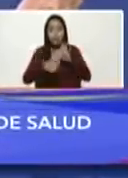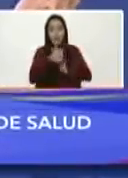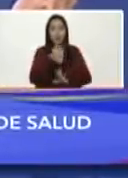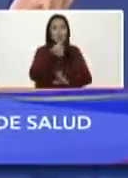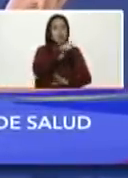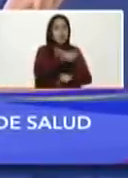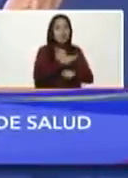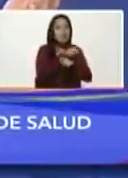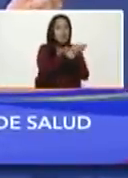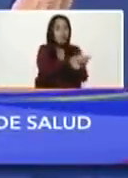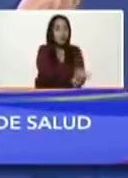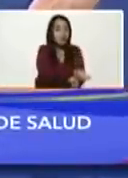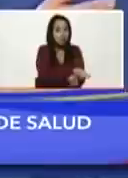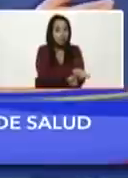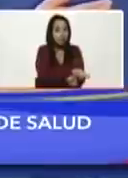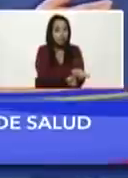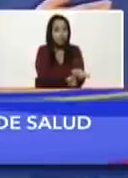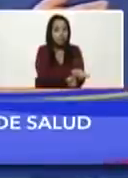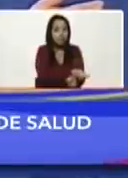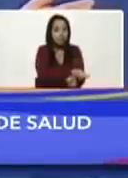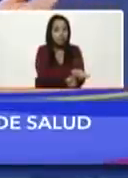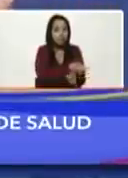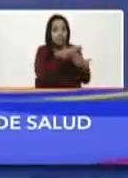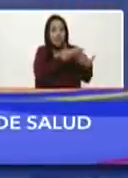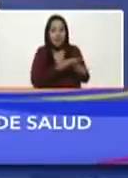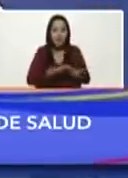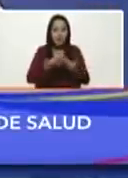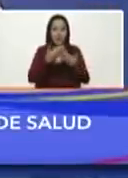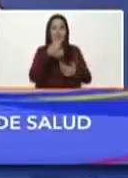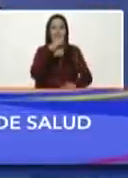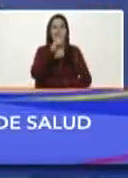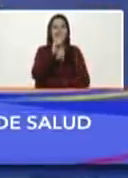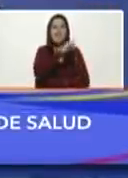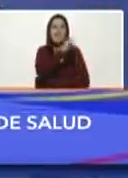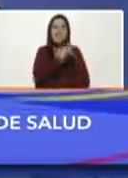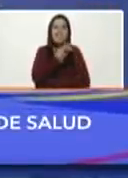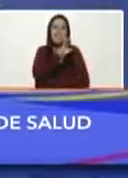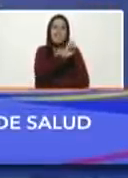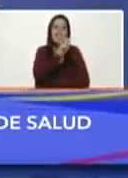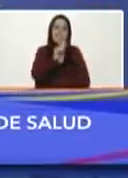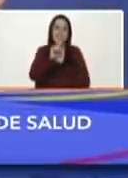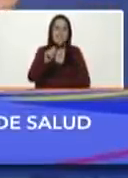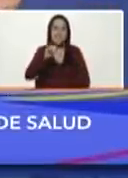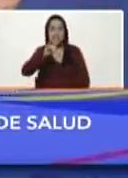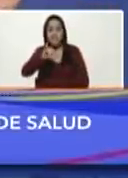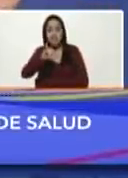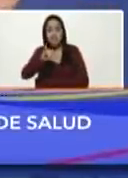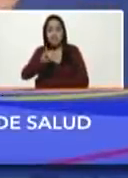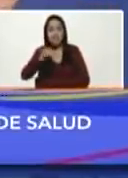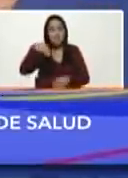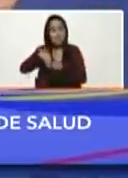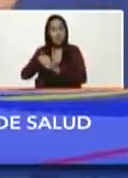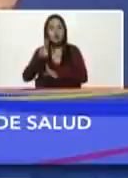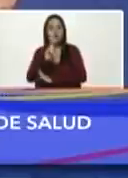graduado en la Escuela Racetti de la Universidad Central de Venezuela.